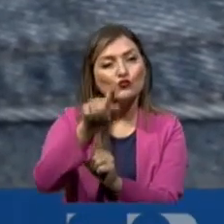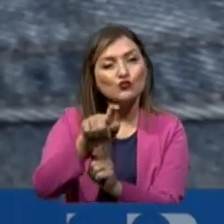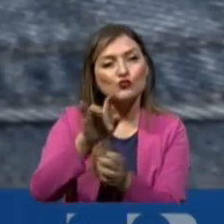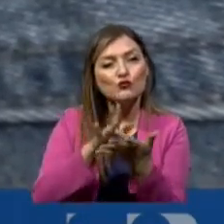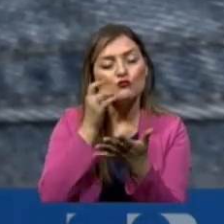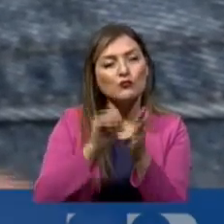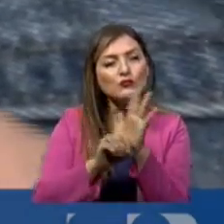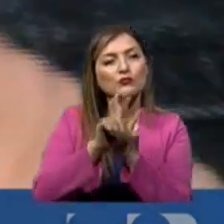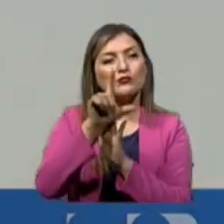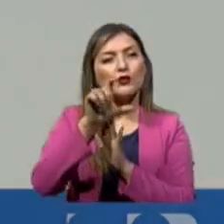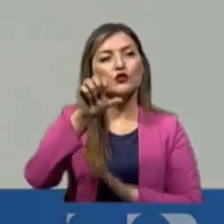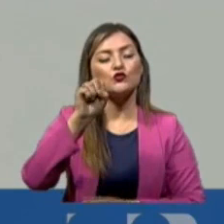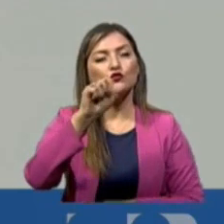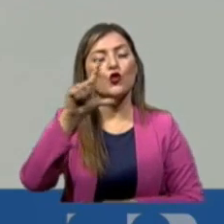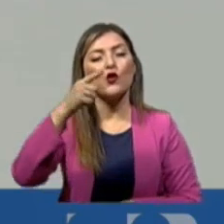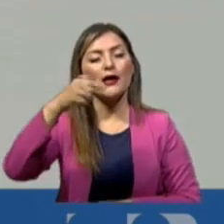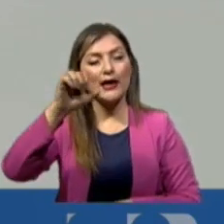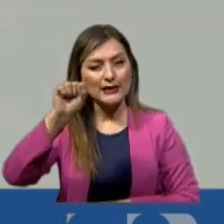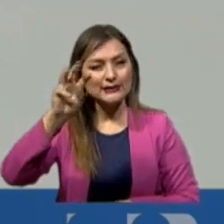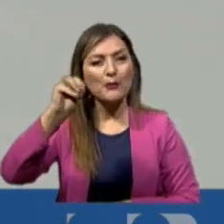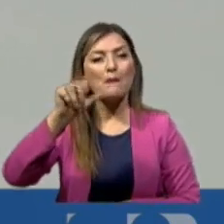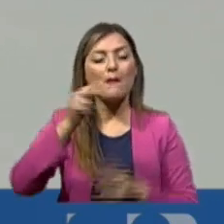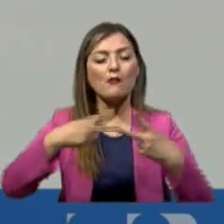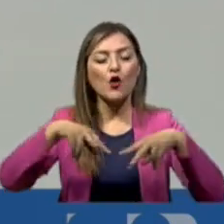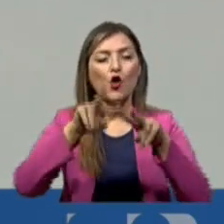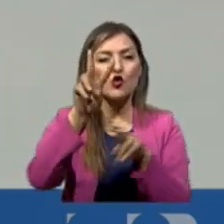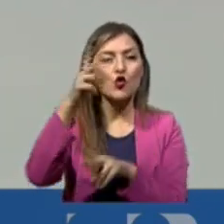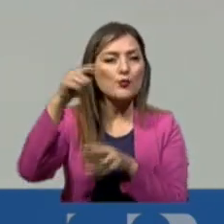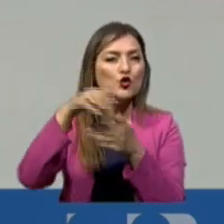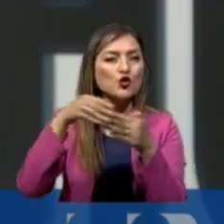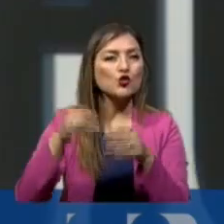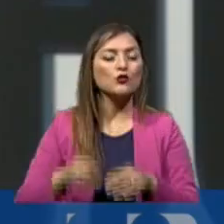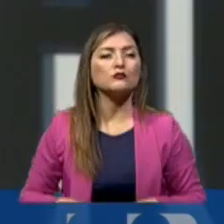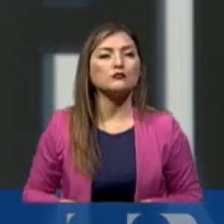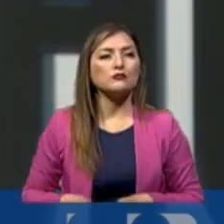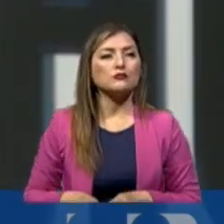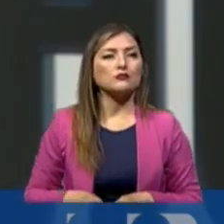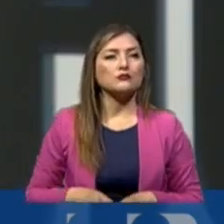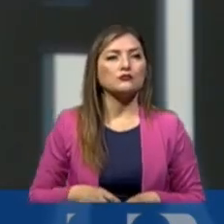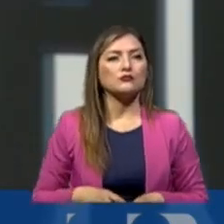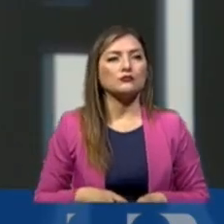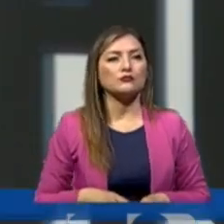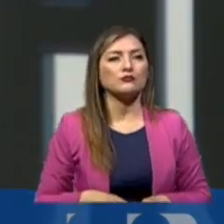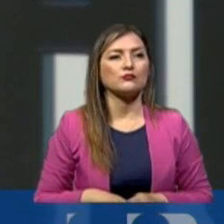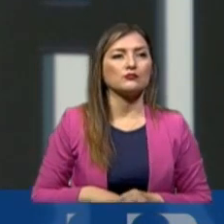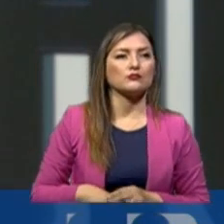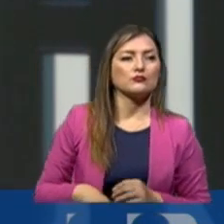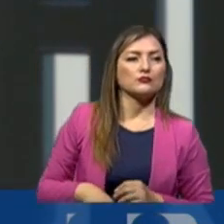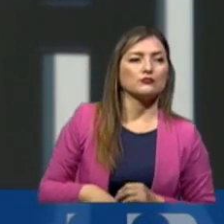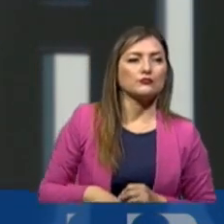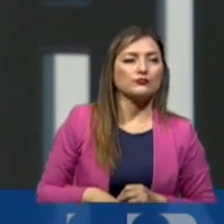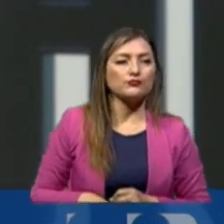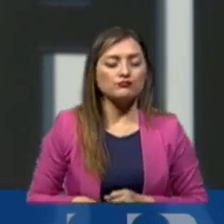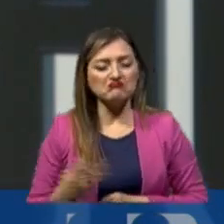el medicamento Solgesma, el cual tiene un valor de $2 millones. Es un valor realmente inalcanzable para una